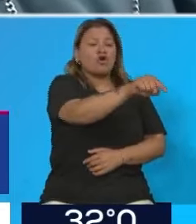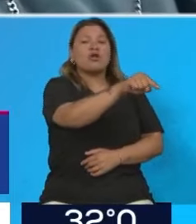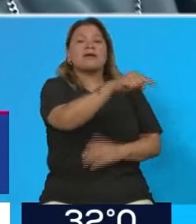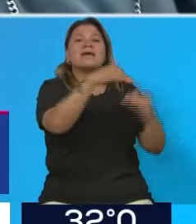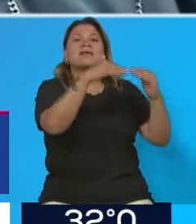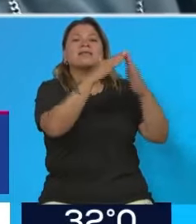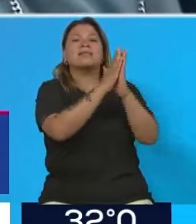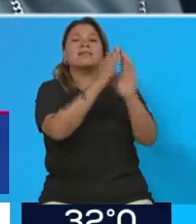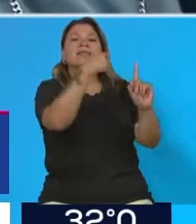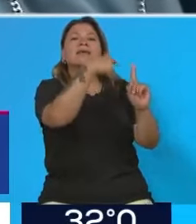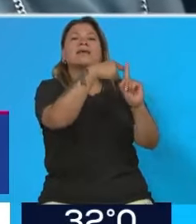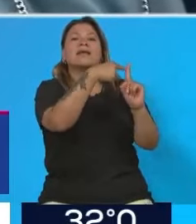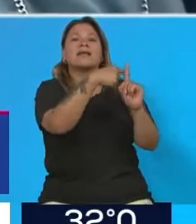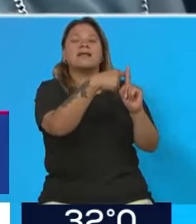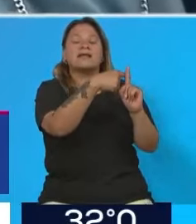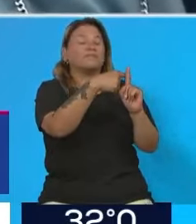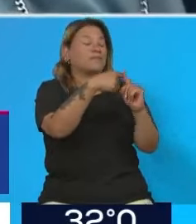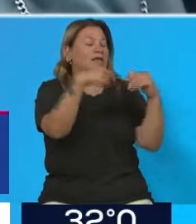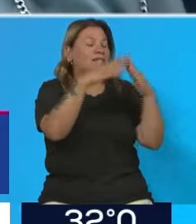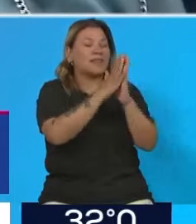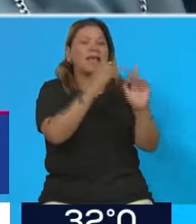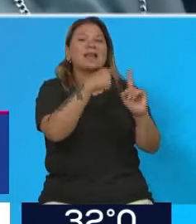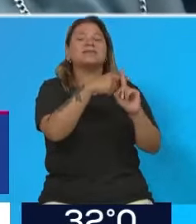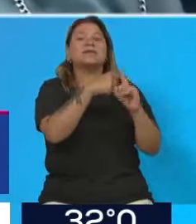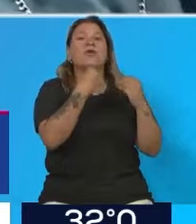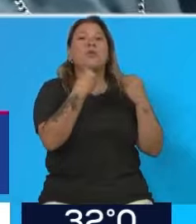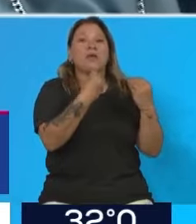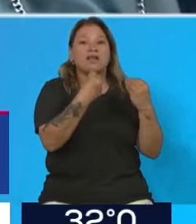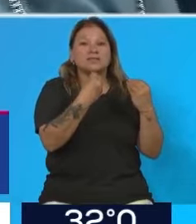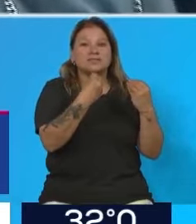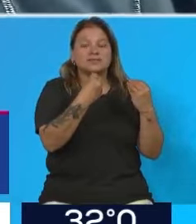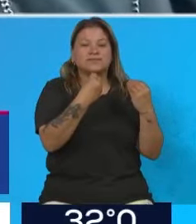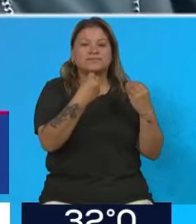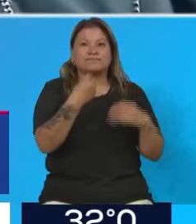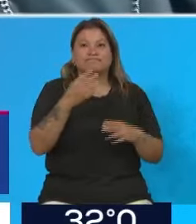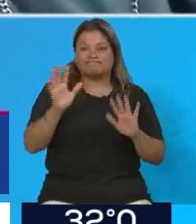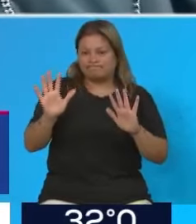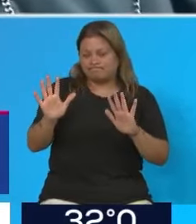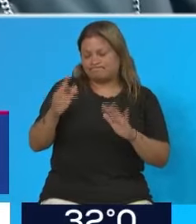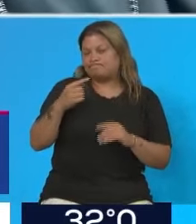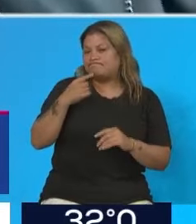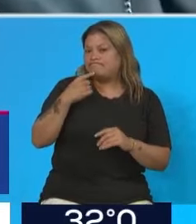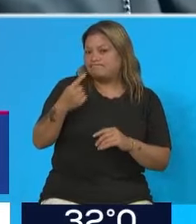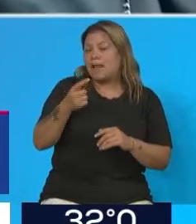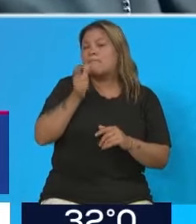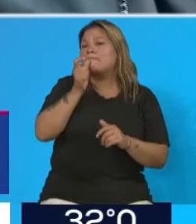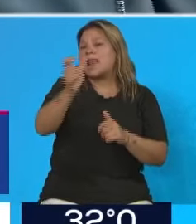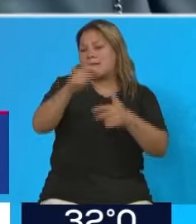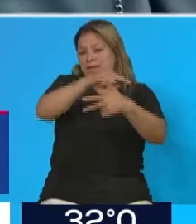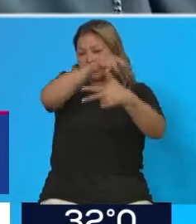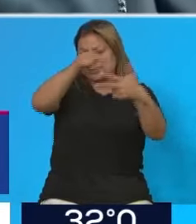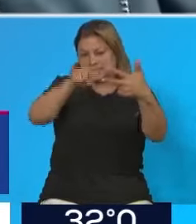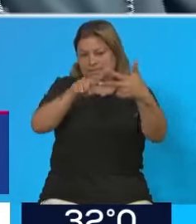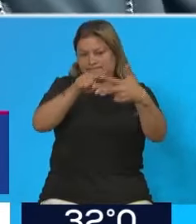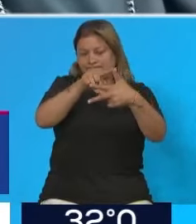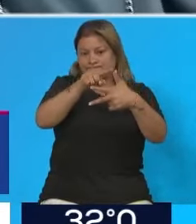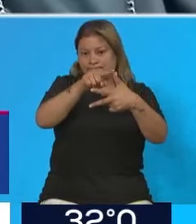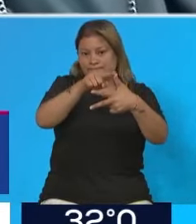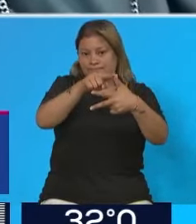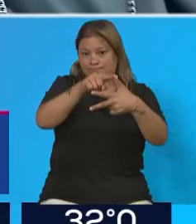comunicar y esta iglesia que ustedes enta a partir de ayer mire yo lo sintetizaría en tres palabras que son